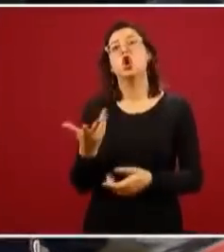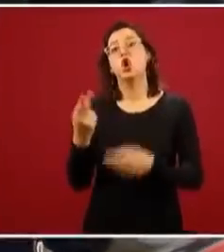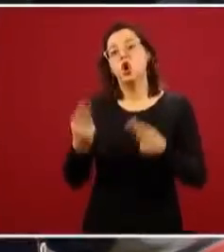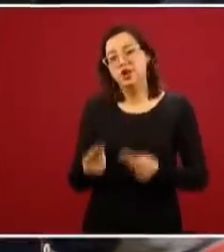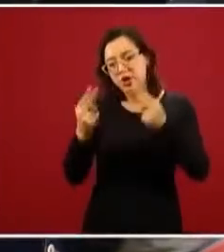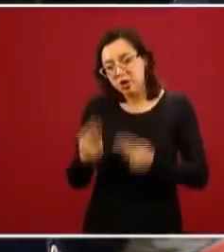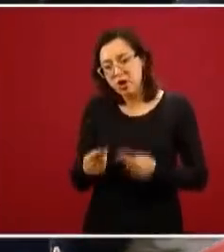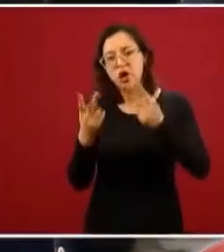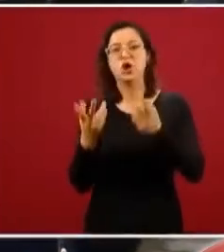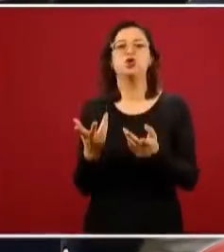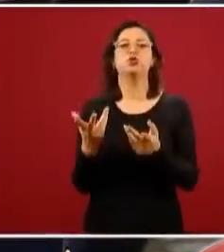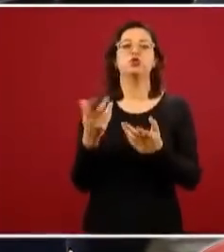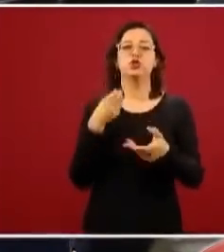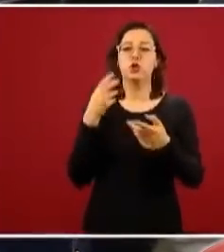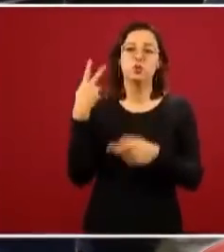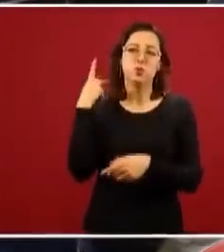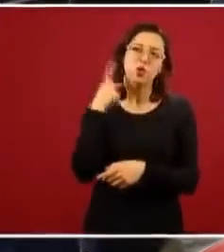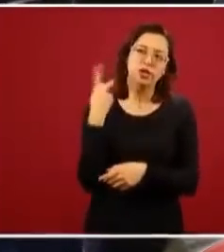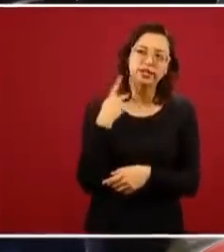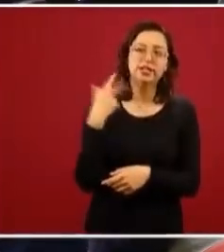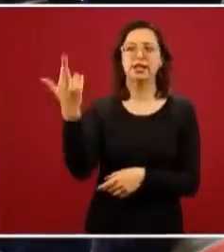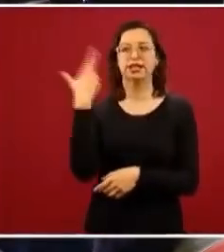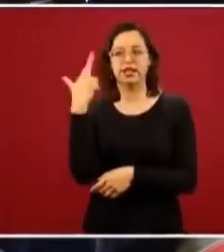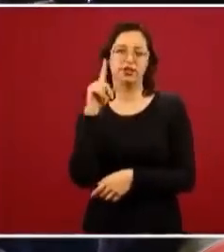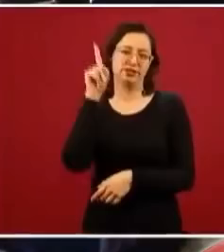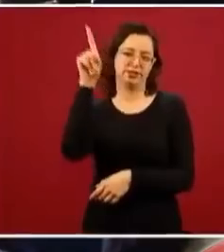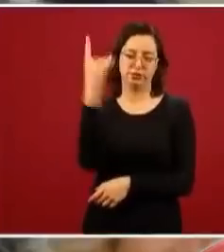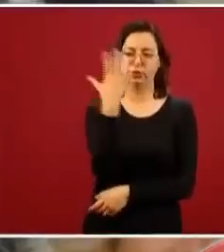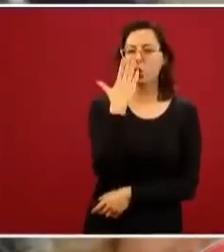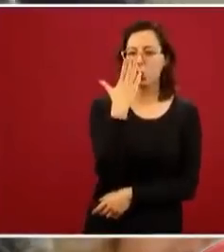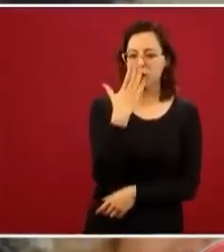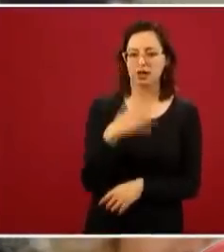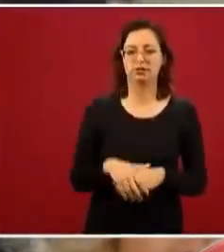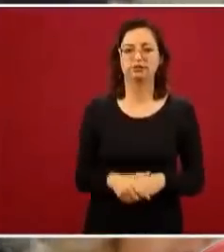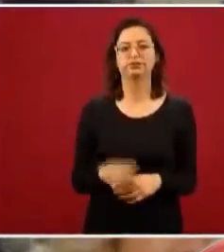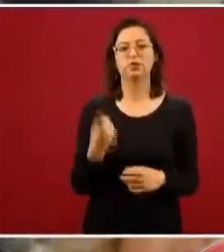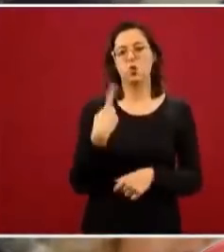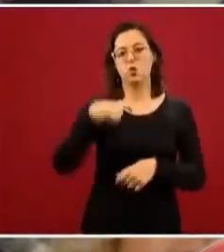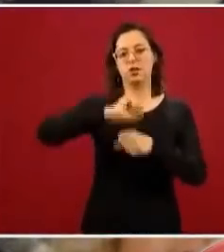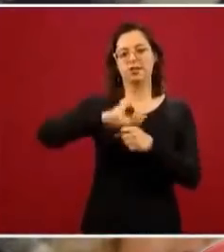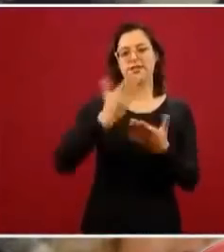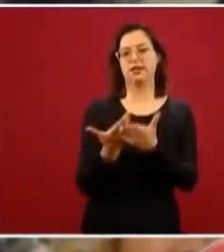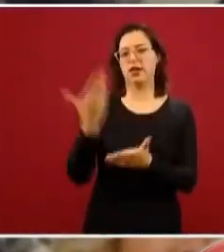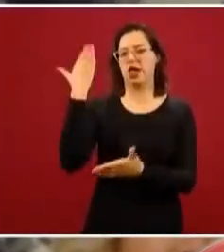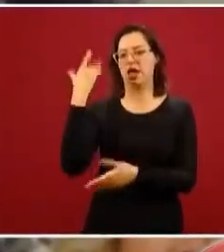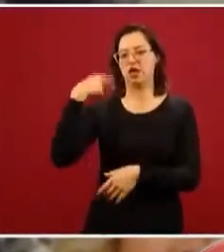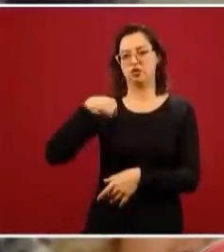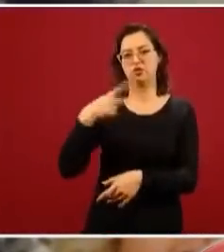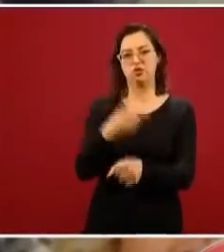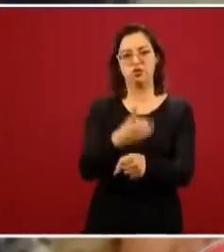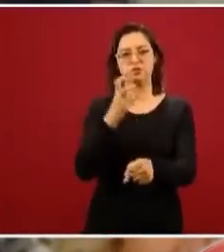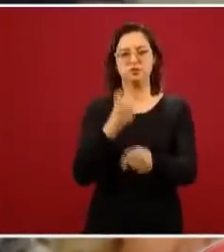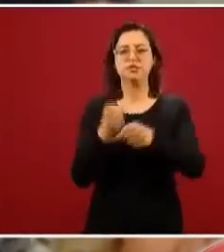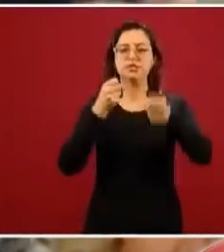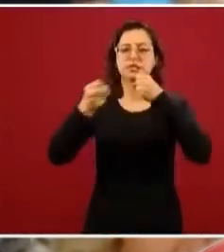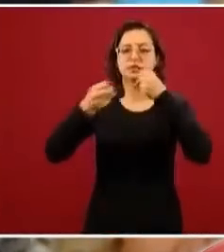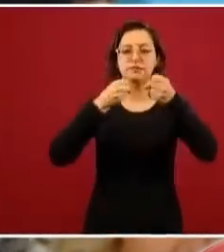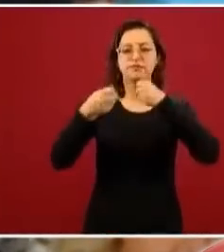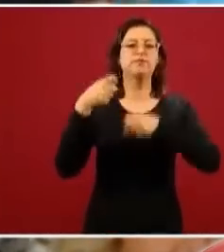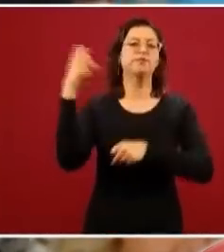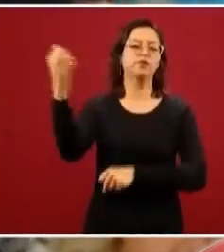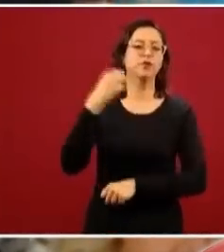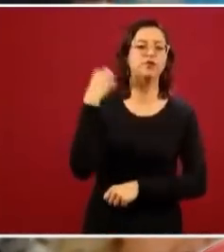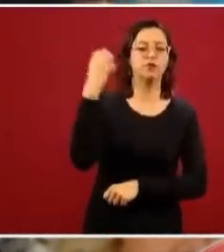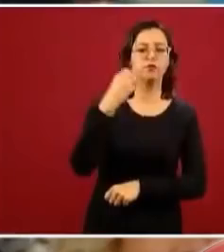Proyecto Puente de Sonora. La semana pasada me tocó participar incluso como invitado periodístico a un